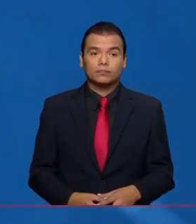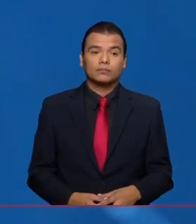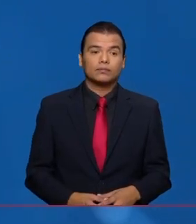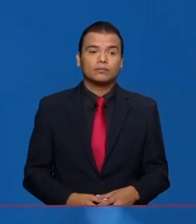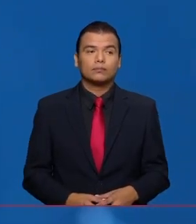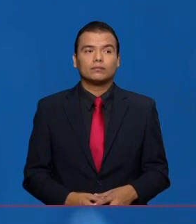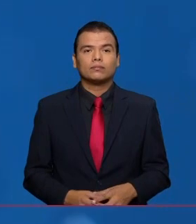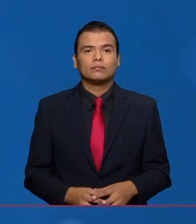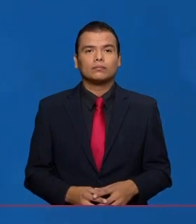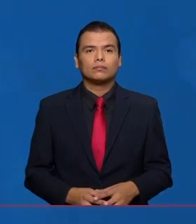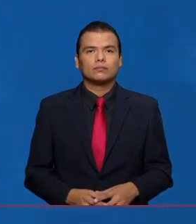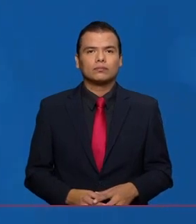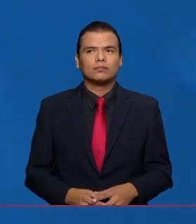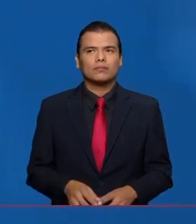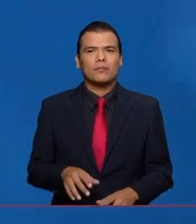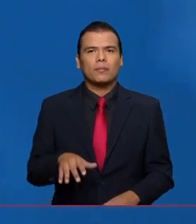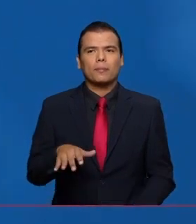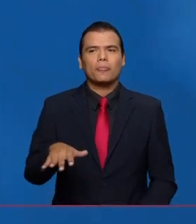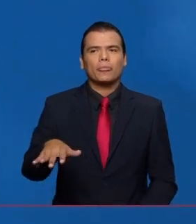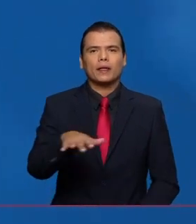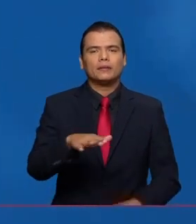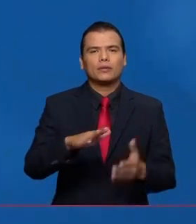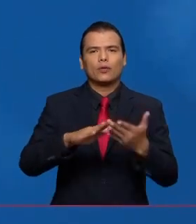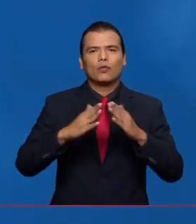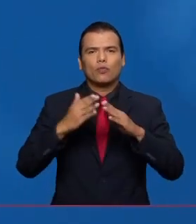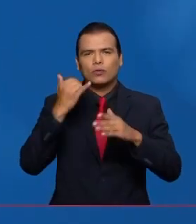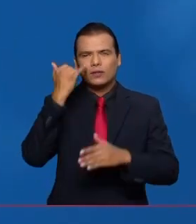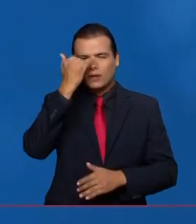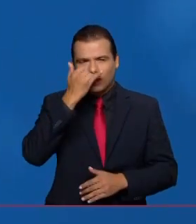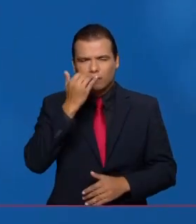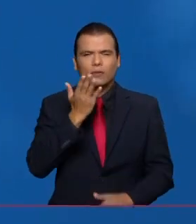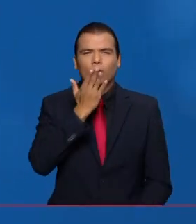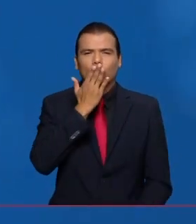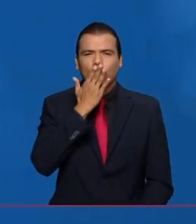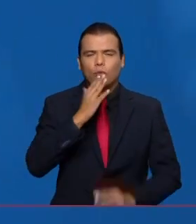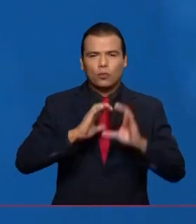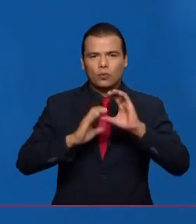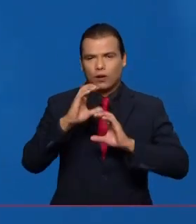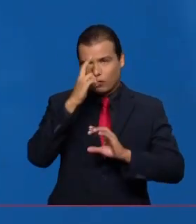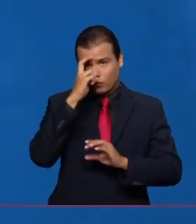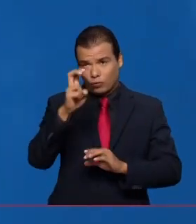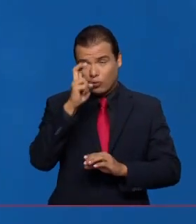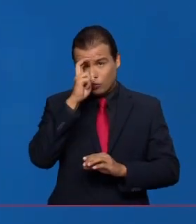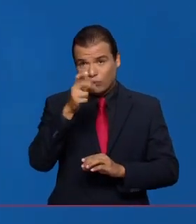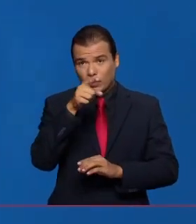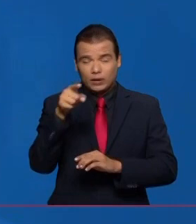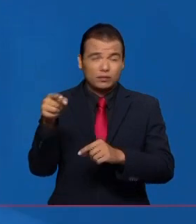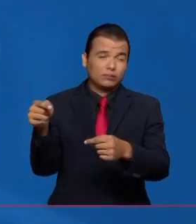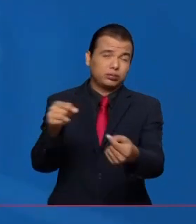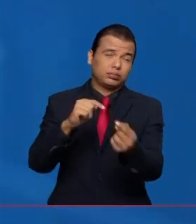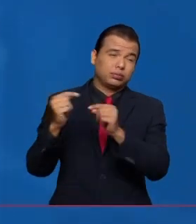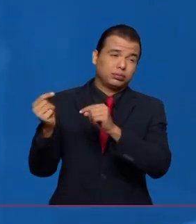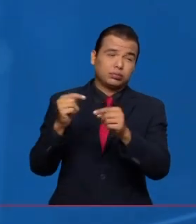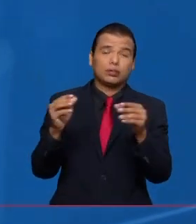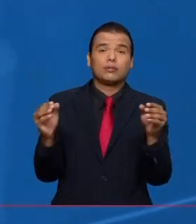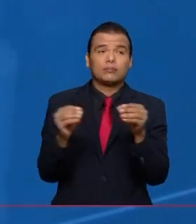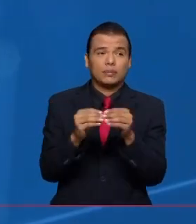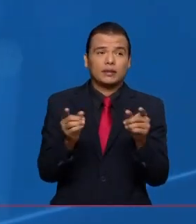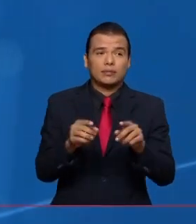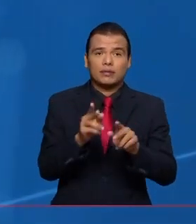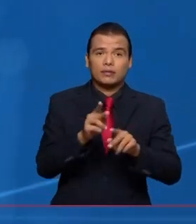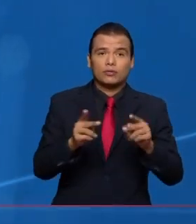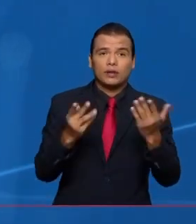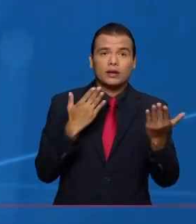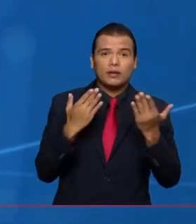denuncias relacionadas con enfrentamientos de comunidades afro e indígenas en el norte del Cauca, además del asesinato de campesinos